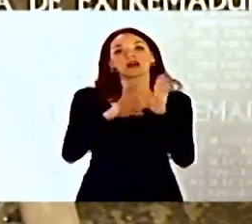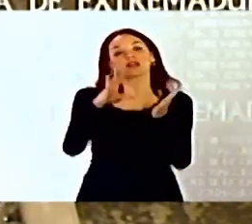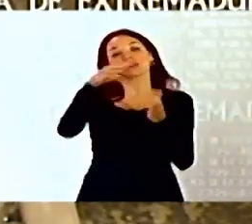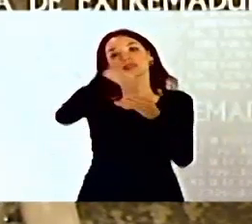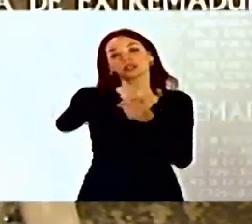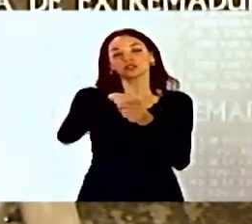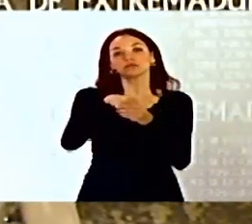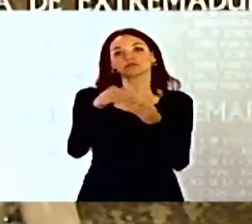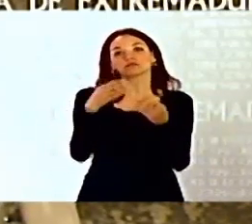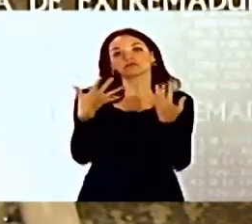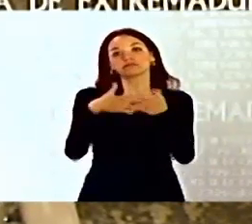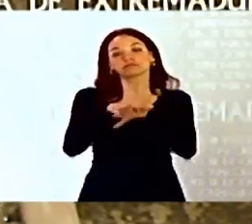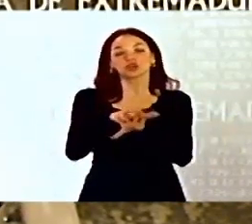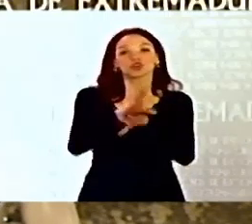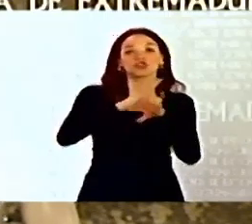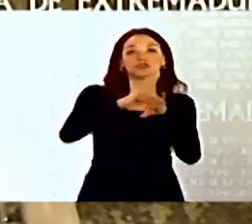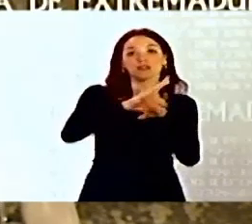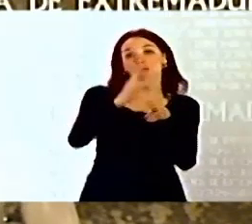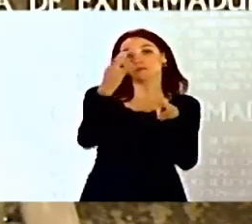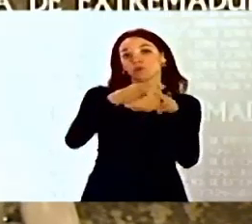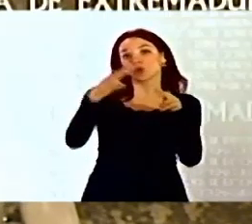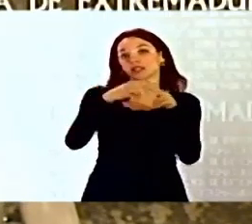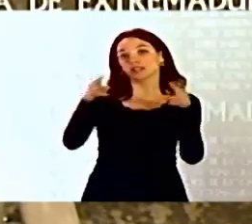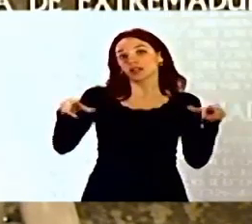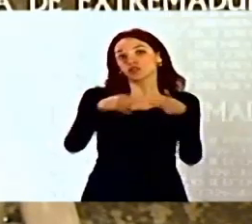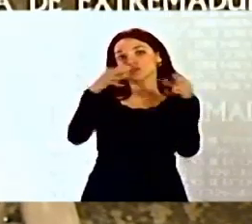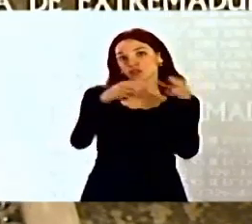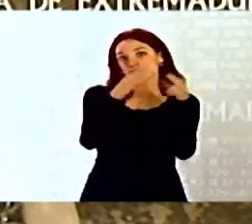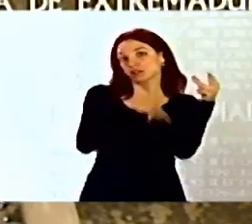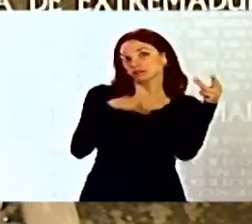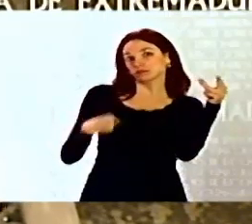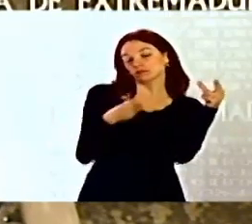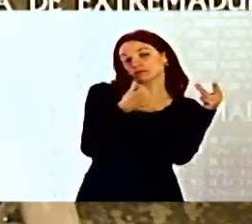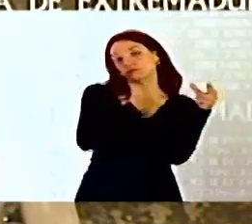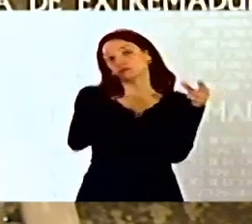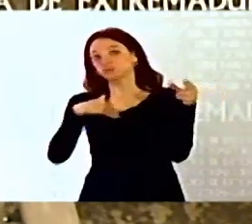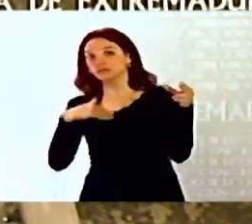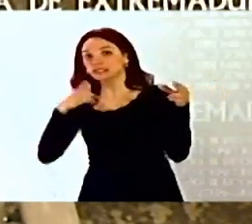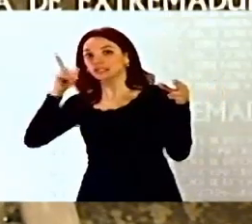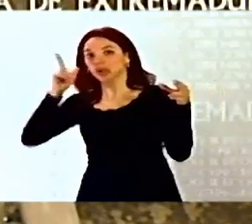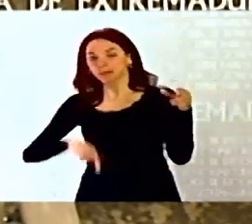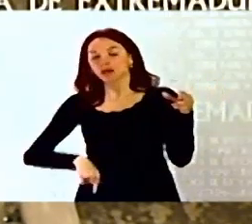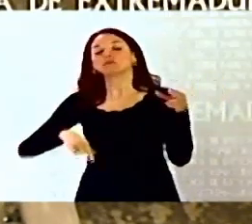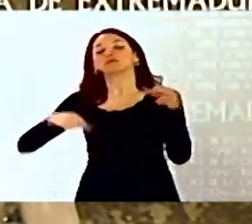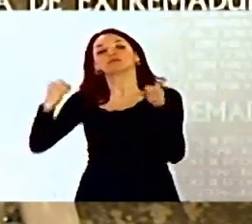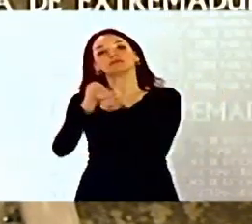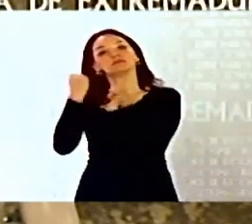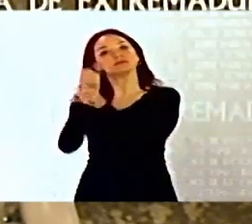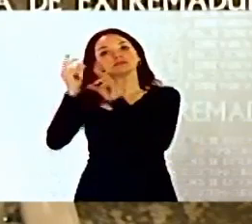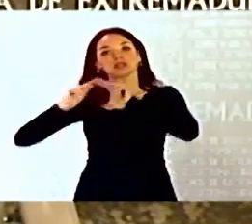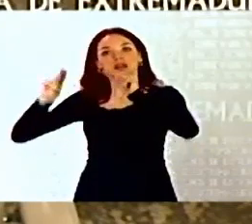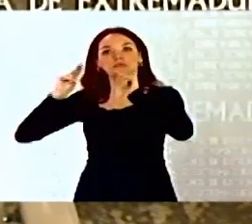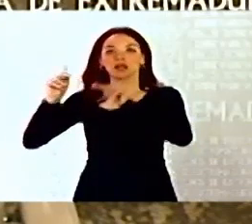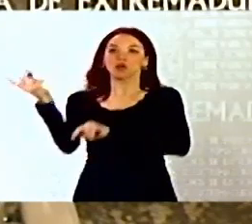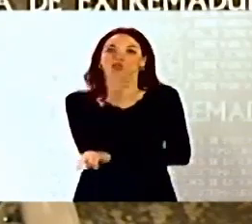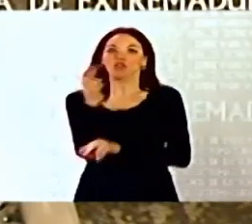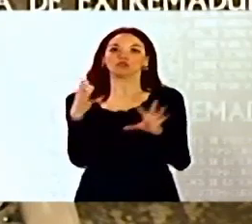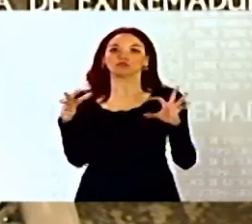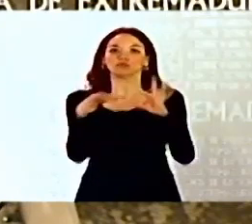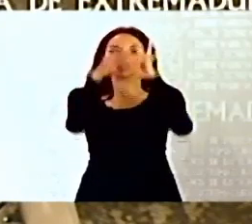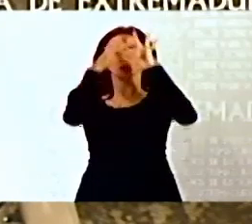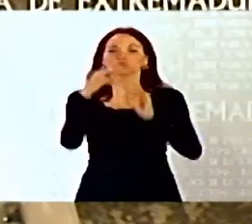la de Sanidad y Política Social y la de Educación y Empleo. Renovamos hoy un compromiso que alcanzamos en la legislatura pasada